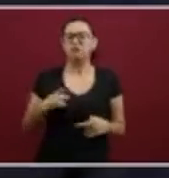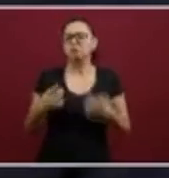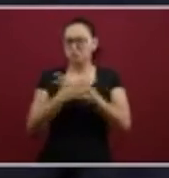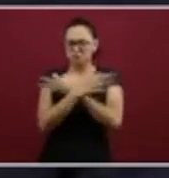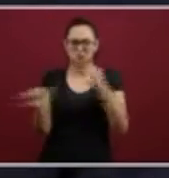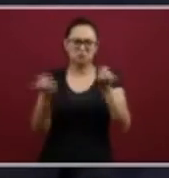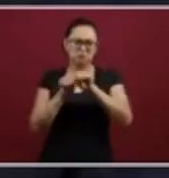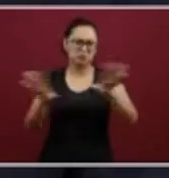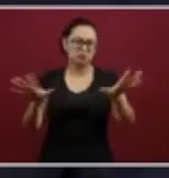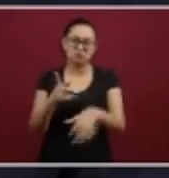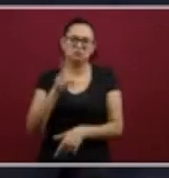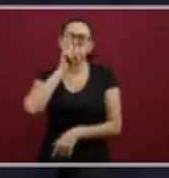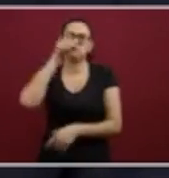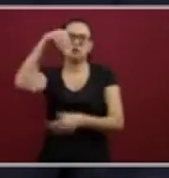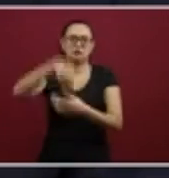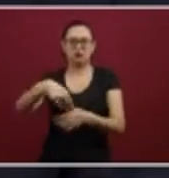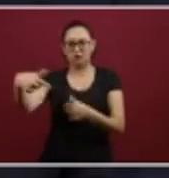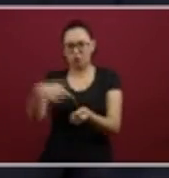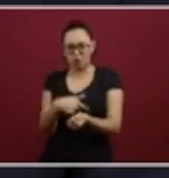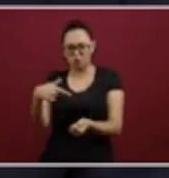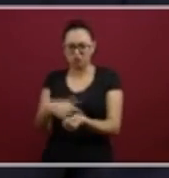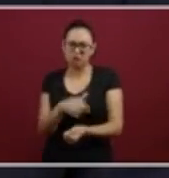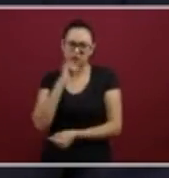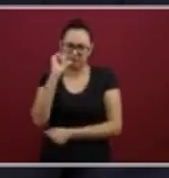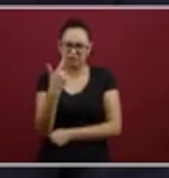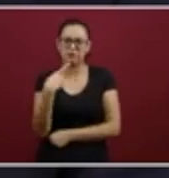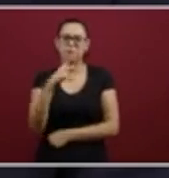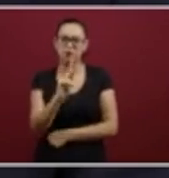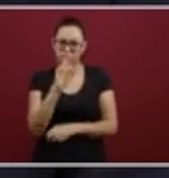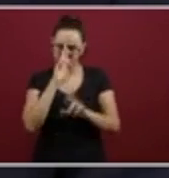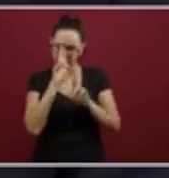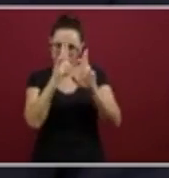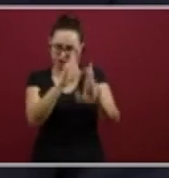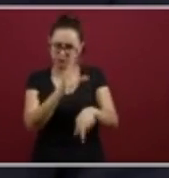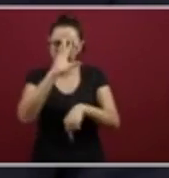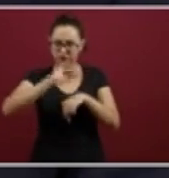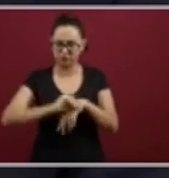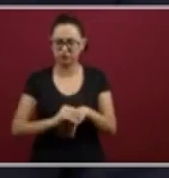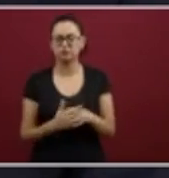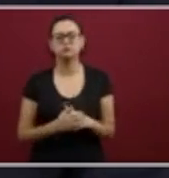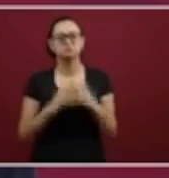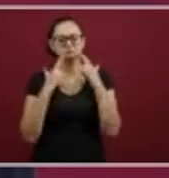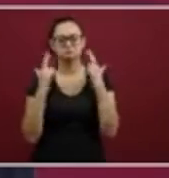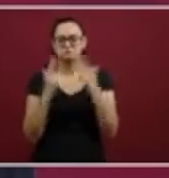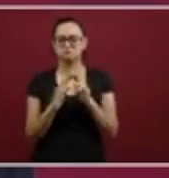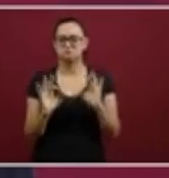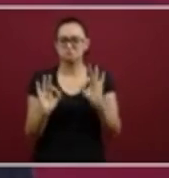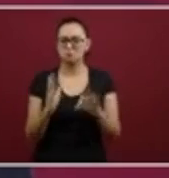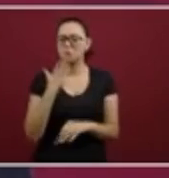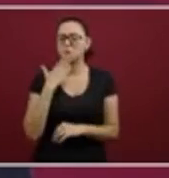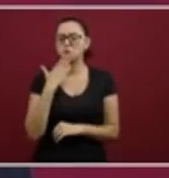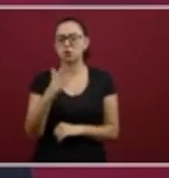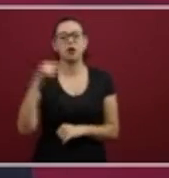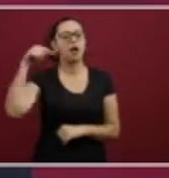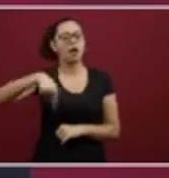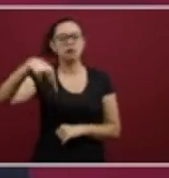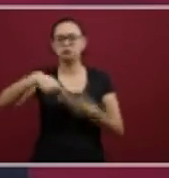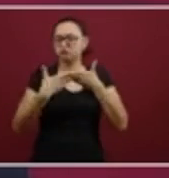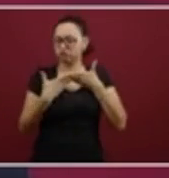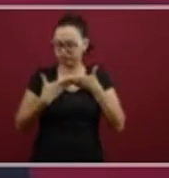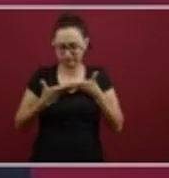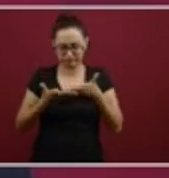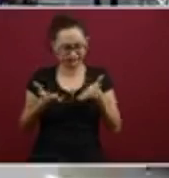secreto, no hay nada que ocultar. Fue muy buena reunión y las puertas de este palacio están